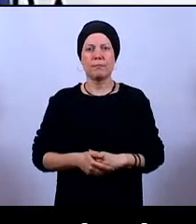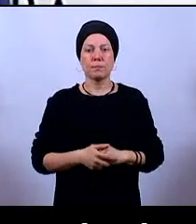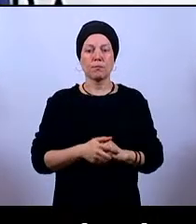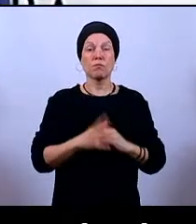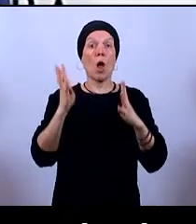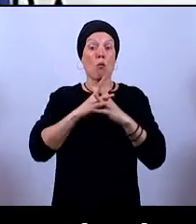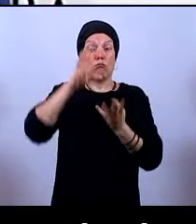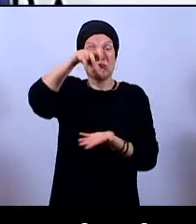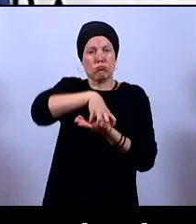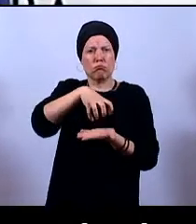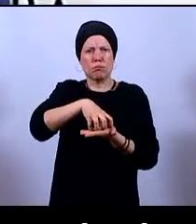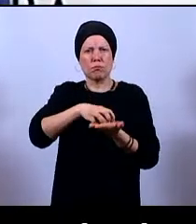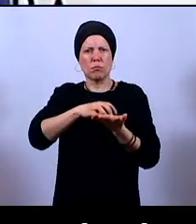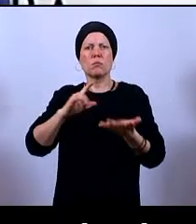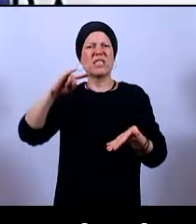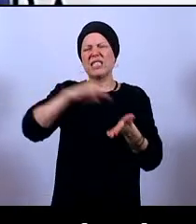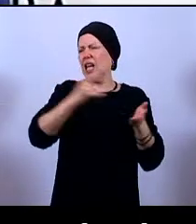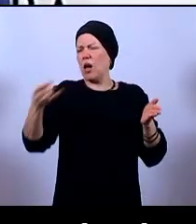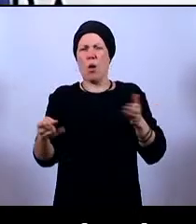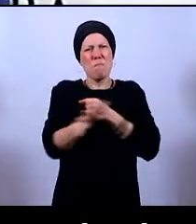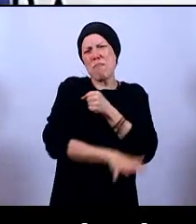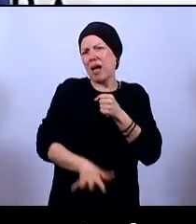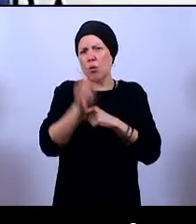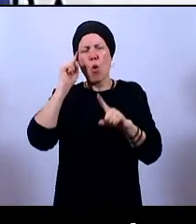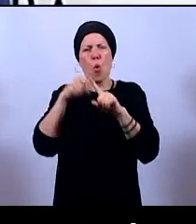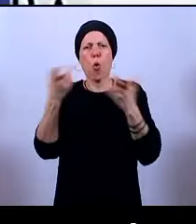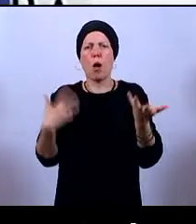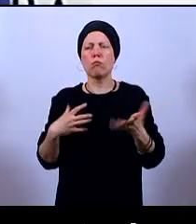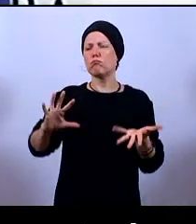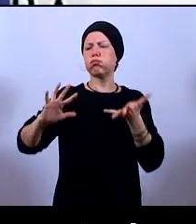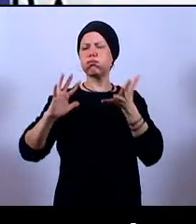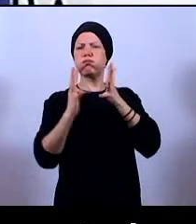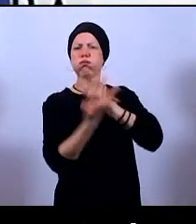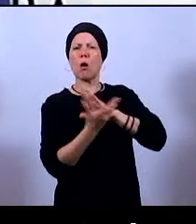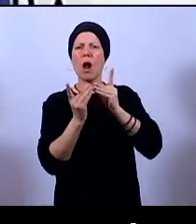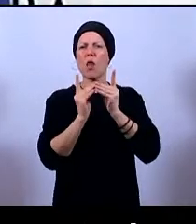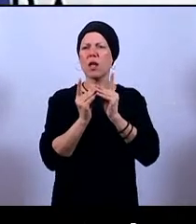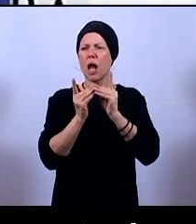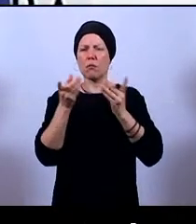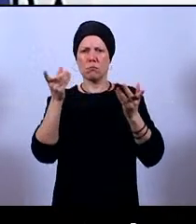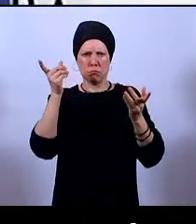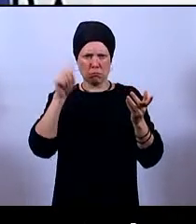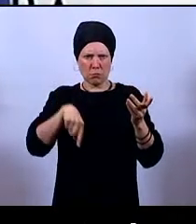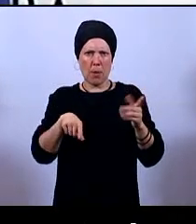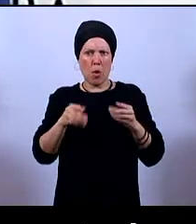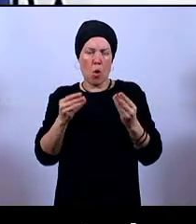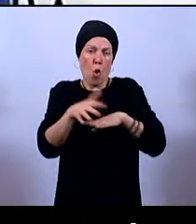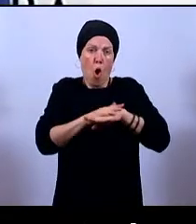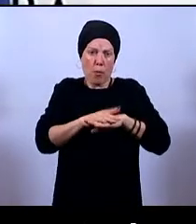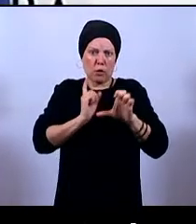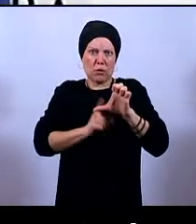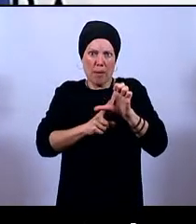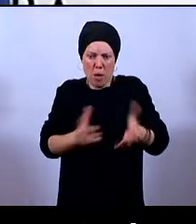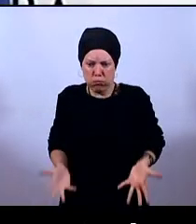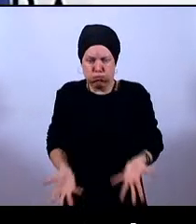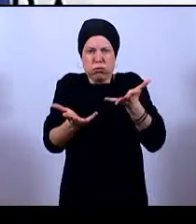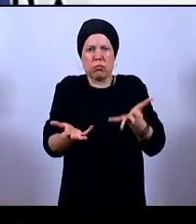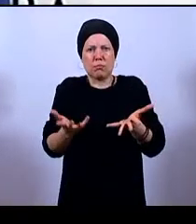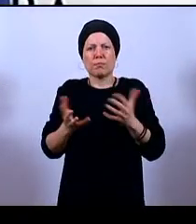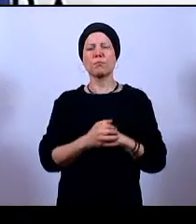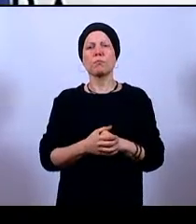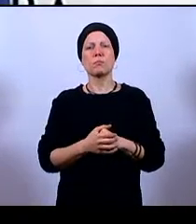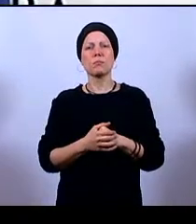infraestructura tecnológica fundamental para desarrollar la transformación digital impulsada por el Gobierno extremeño, que busca